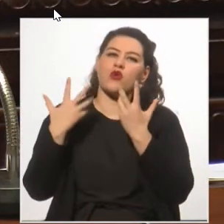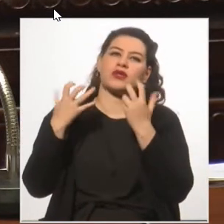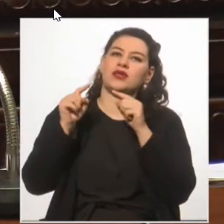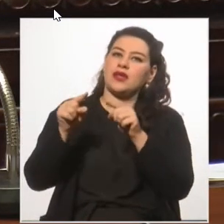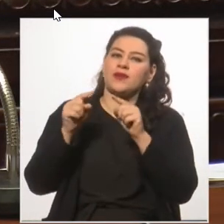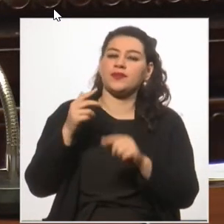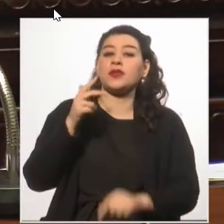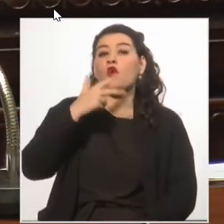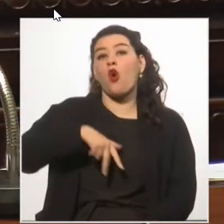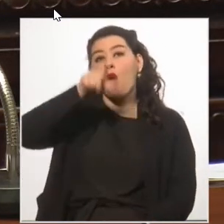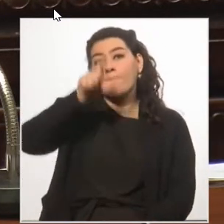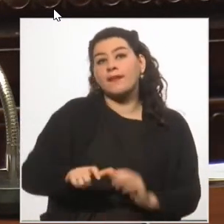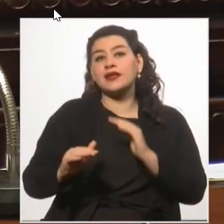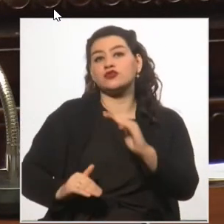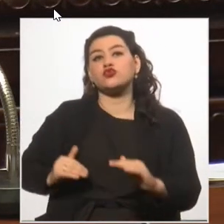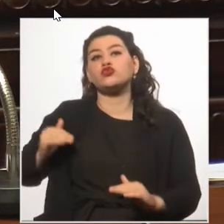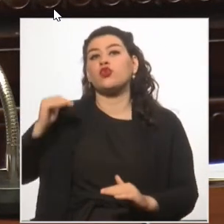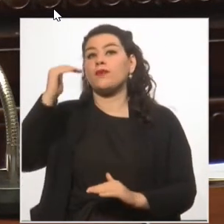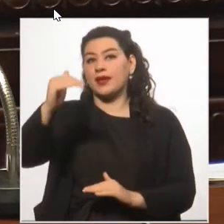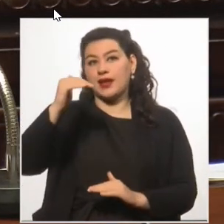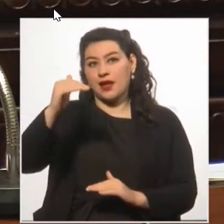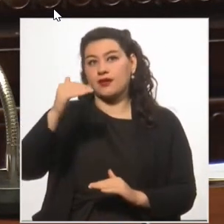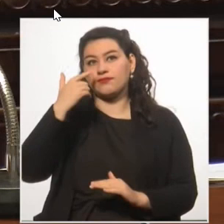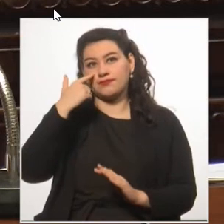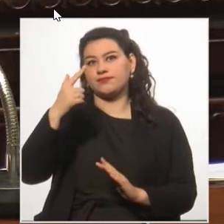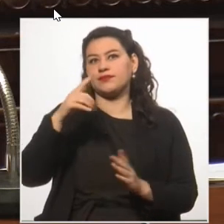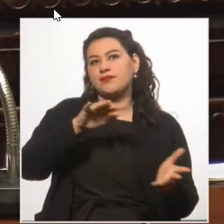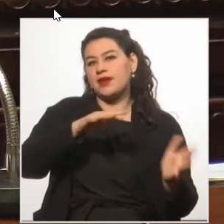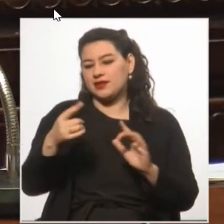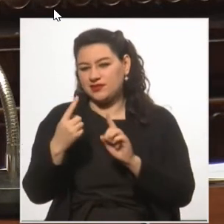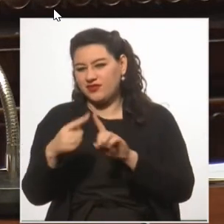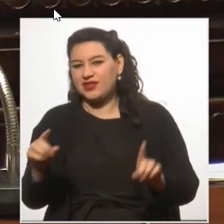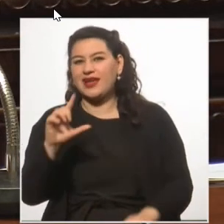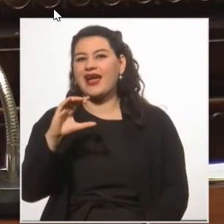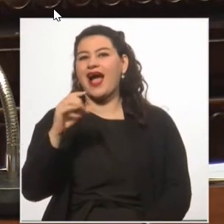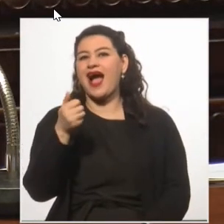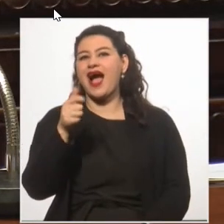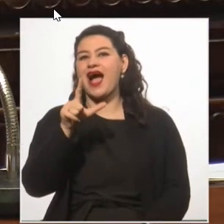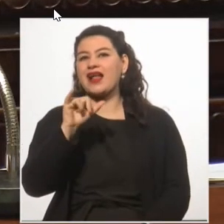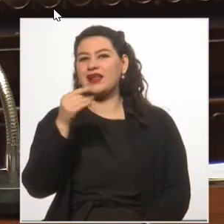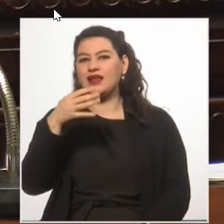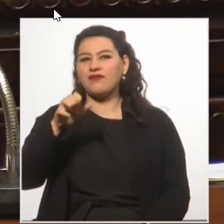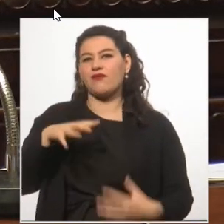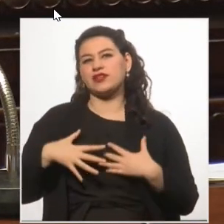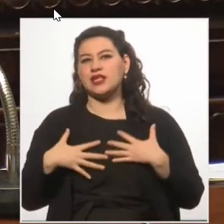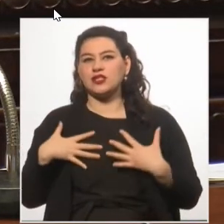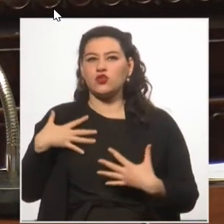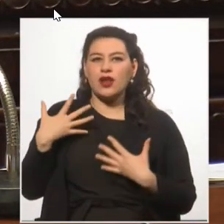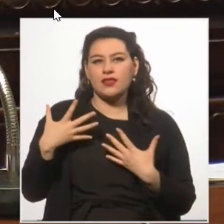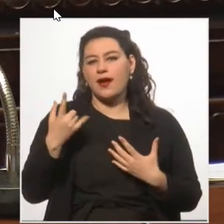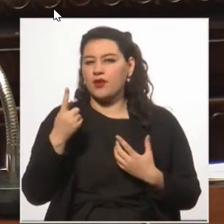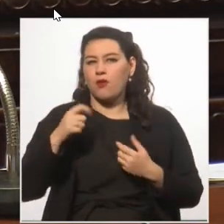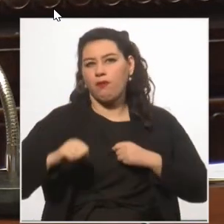hombre superior los tenaces vestigios de Calibán, símbolo de la sensualidad y de